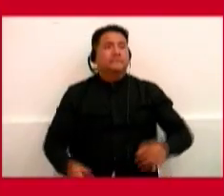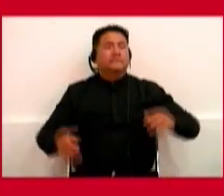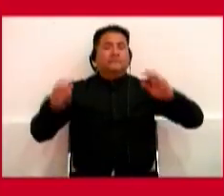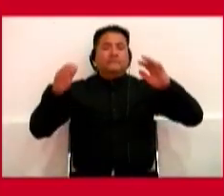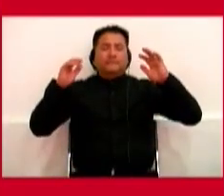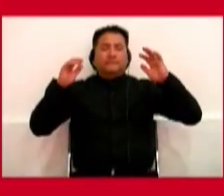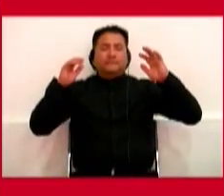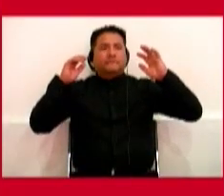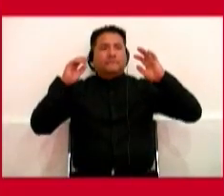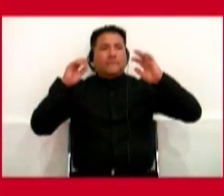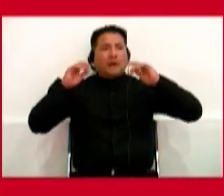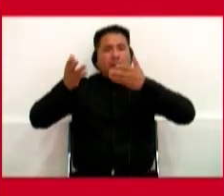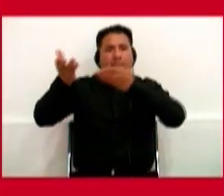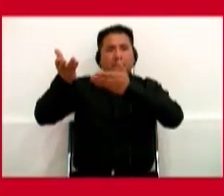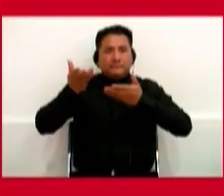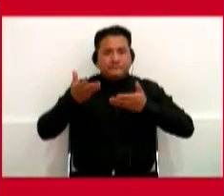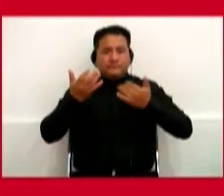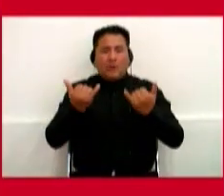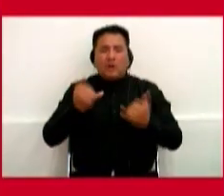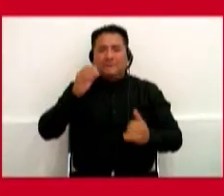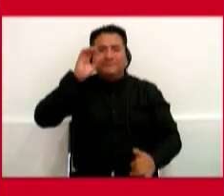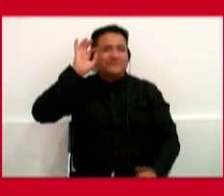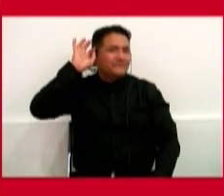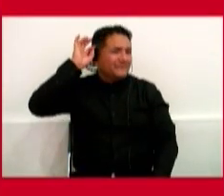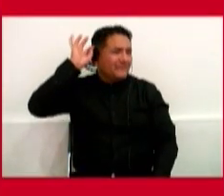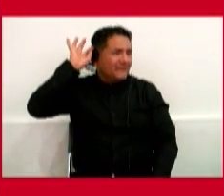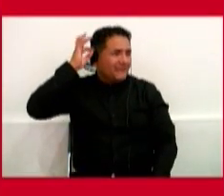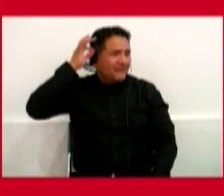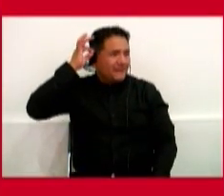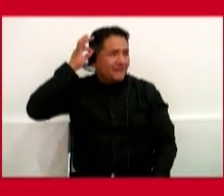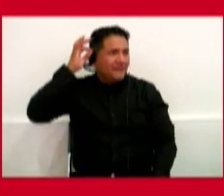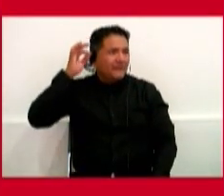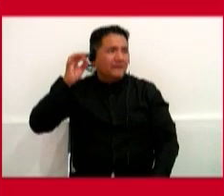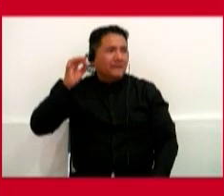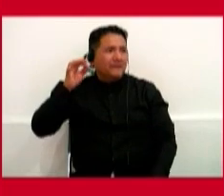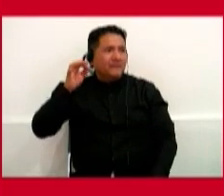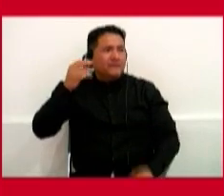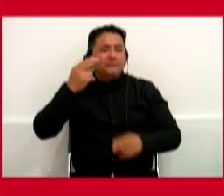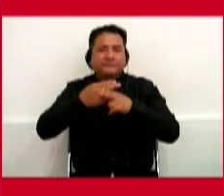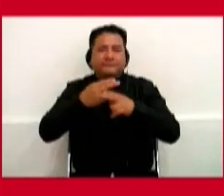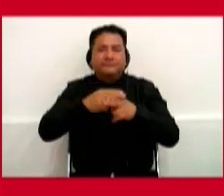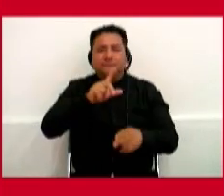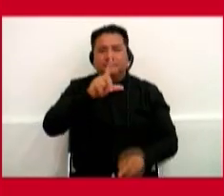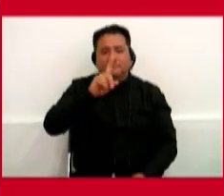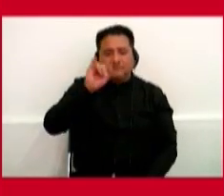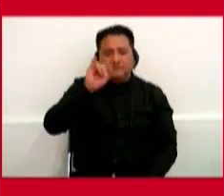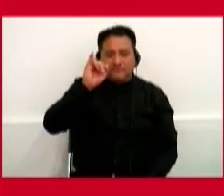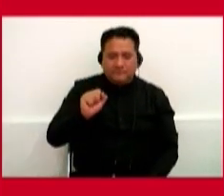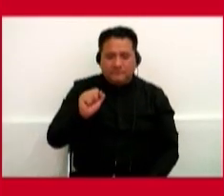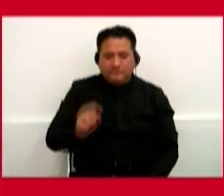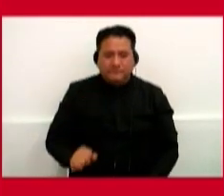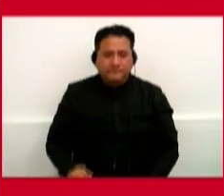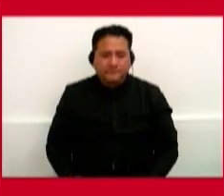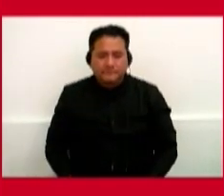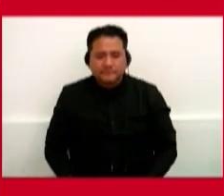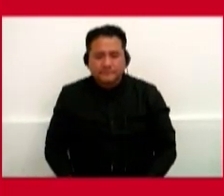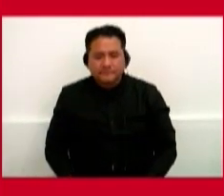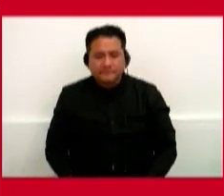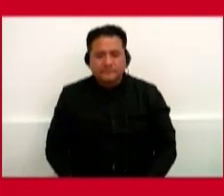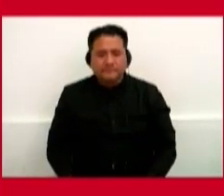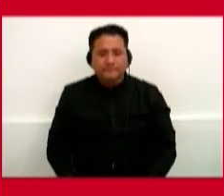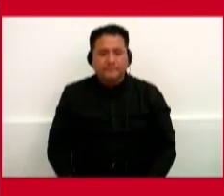pies con sincronización mixta, combinando detonadores electrónicos y no electrónicos en compañía minera Condestable.